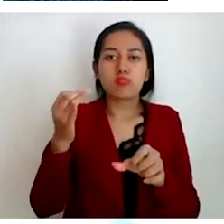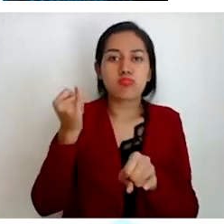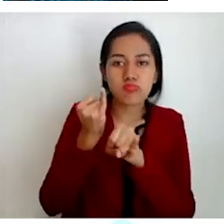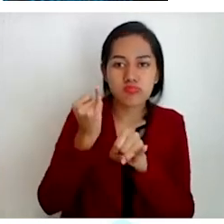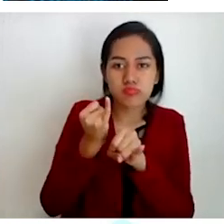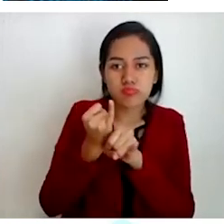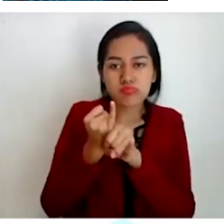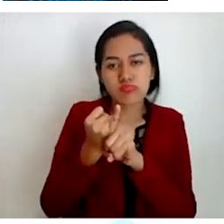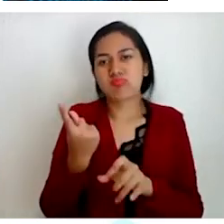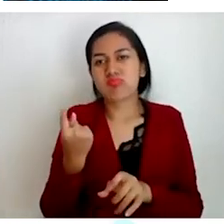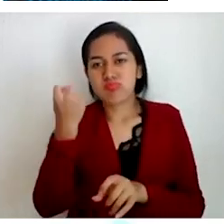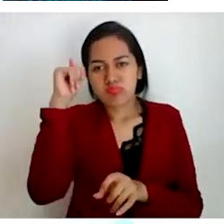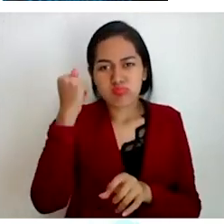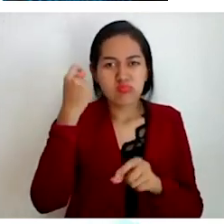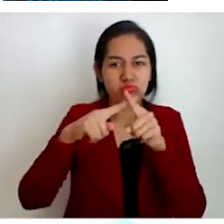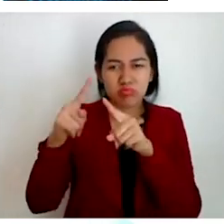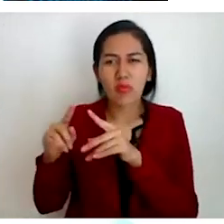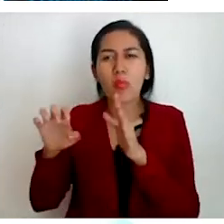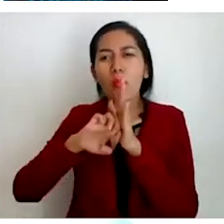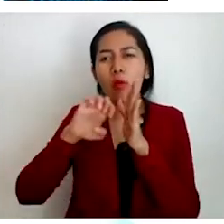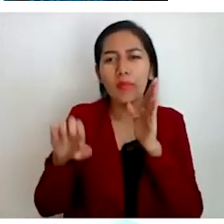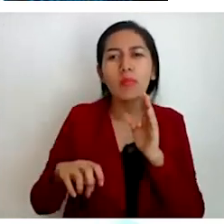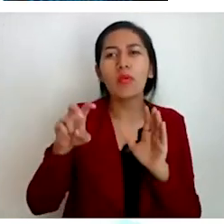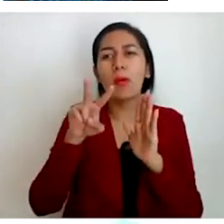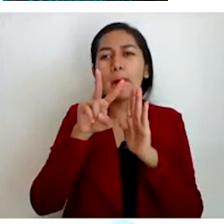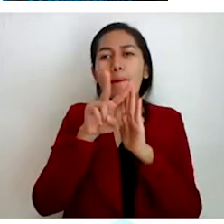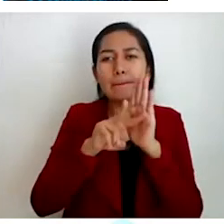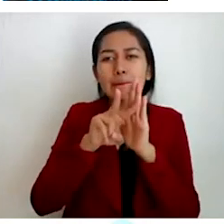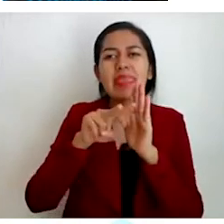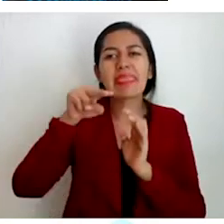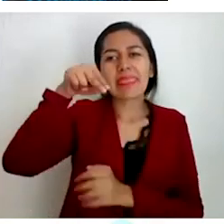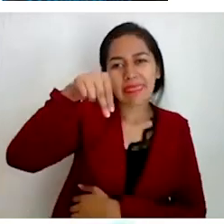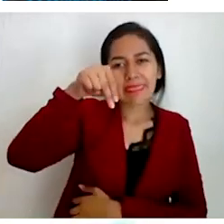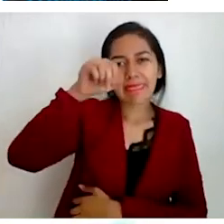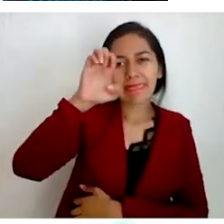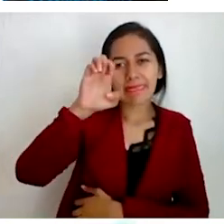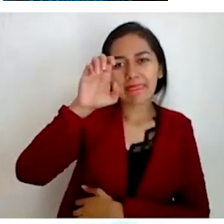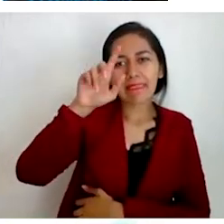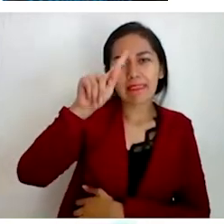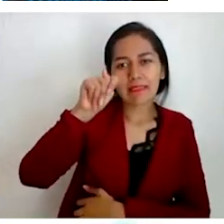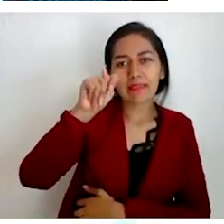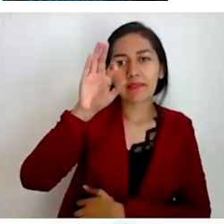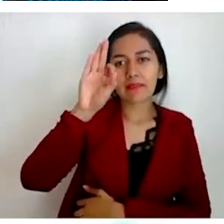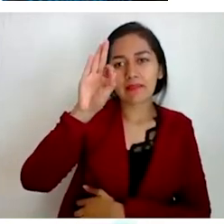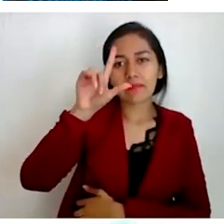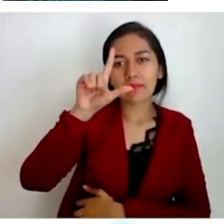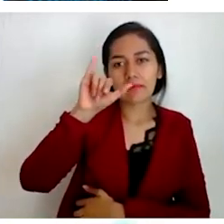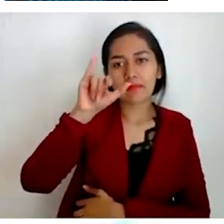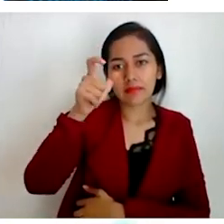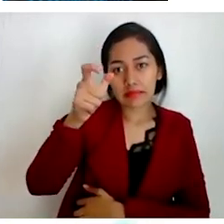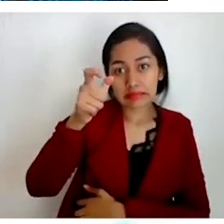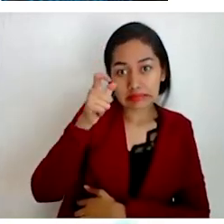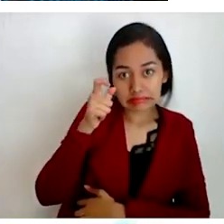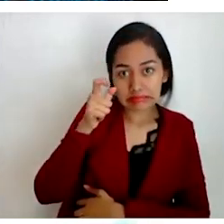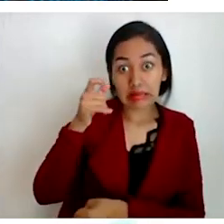hoy por hoy es una productora impresionante y están otras plataformas que se están disputando a los